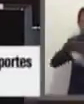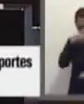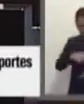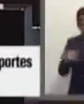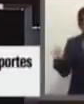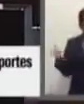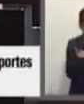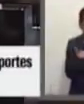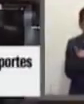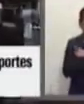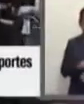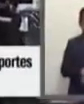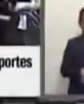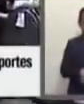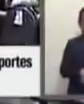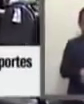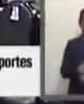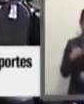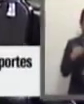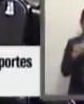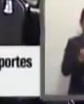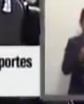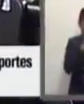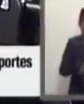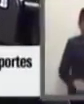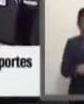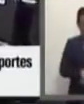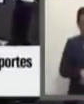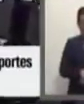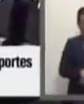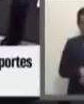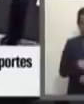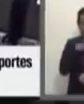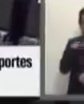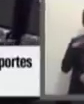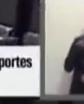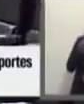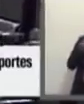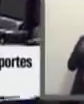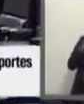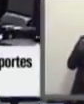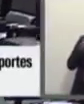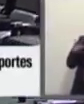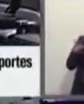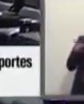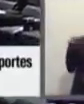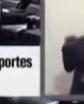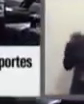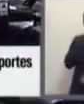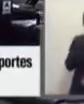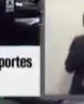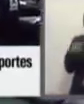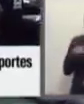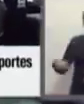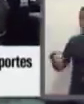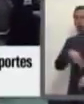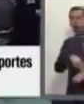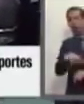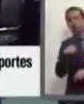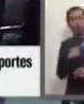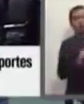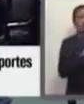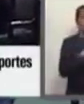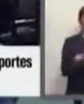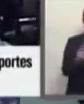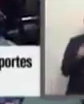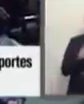voy a terminar. Se necesita cara dura como Rosario Robles para venir a decir, yo estoy limpio, yo no tengo nada que investigarme,